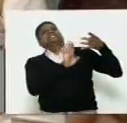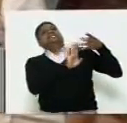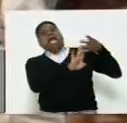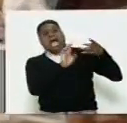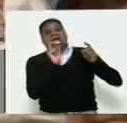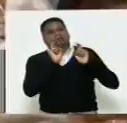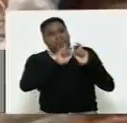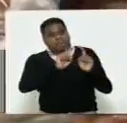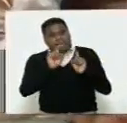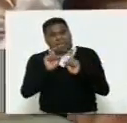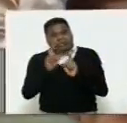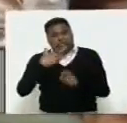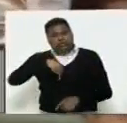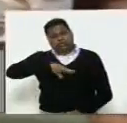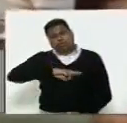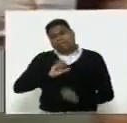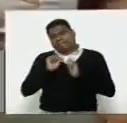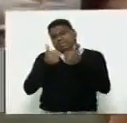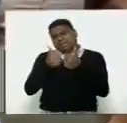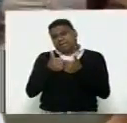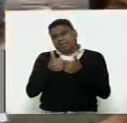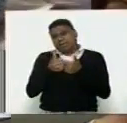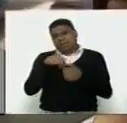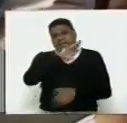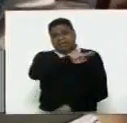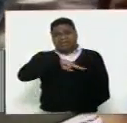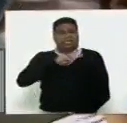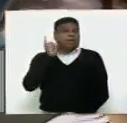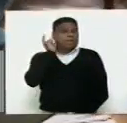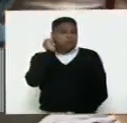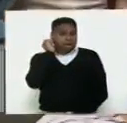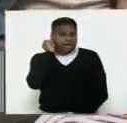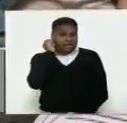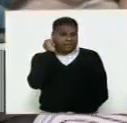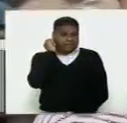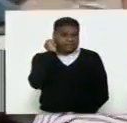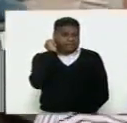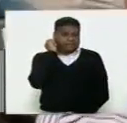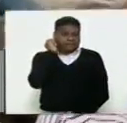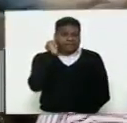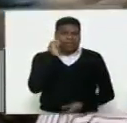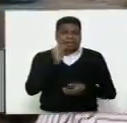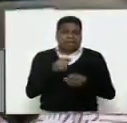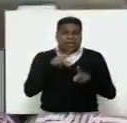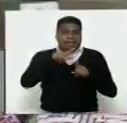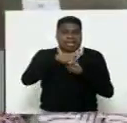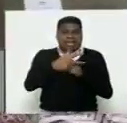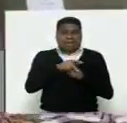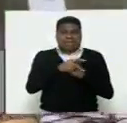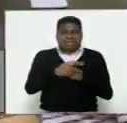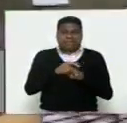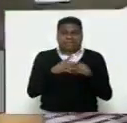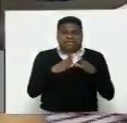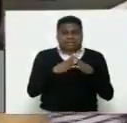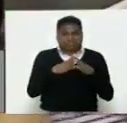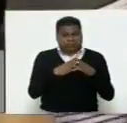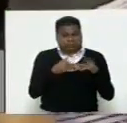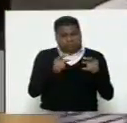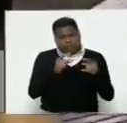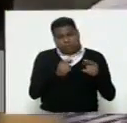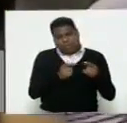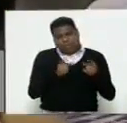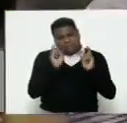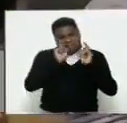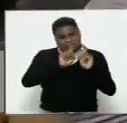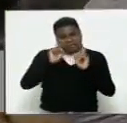formación que iniciamos recién en el Ministerio de la Mujer para darles a ellas las herramientas para recordar